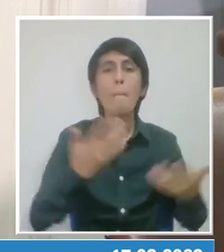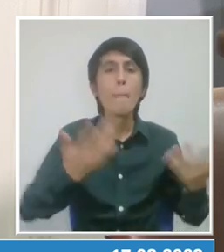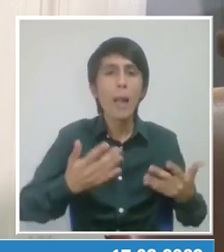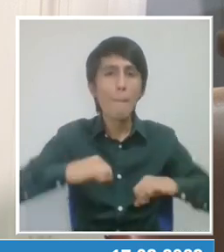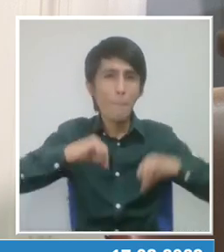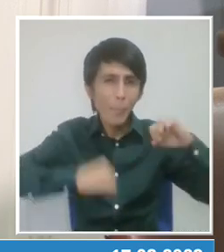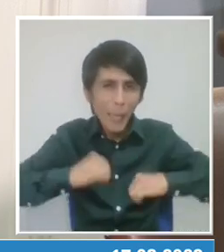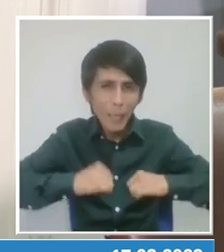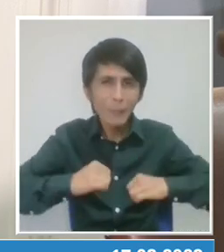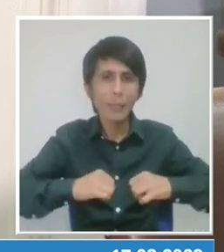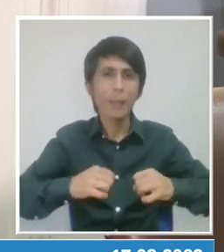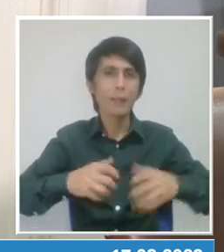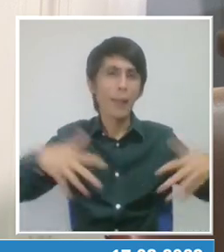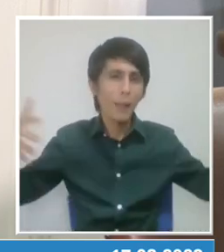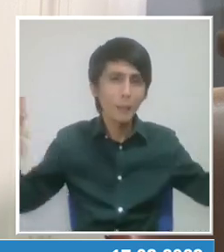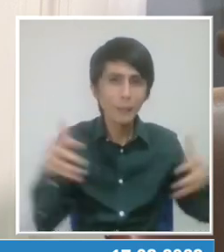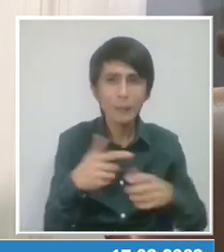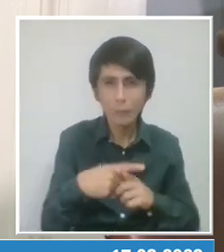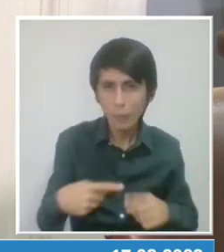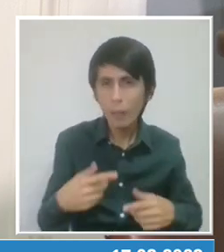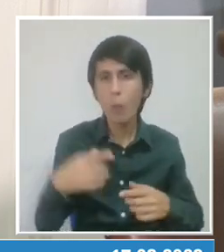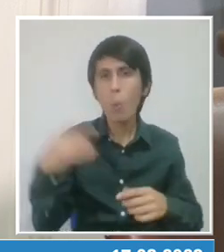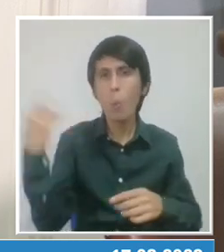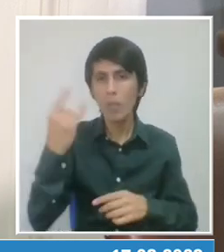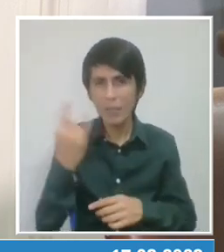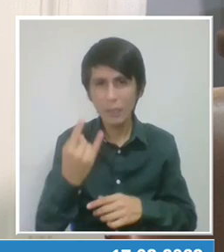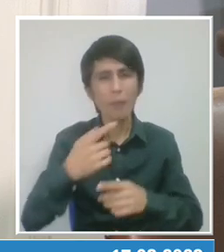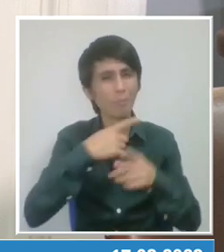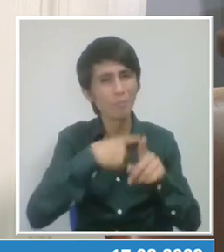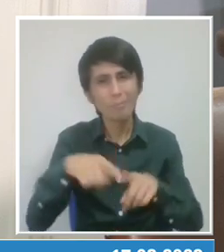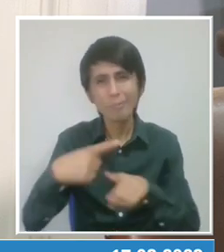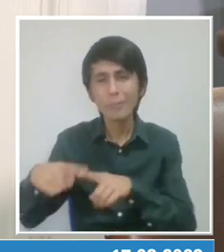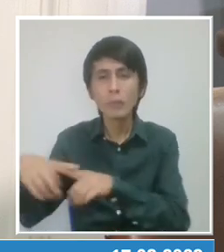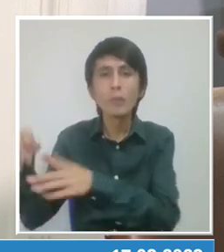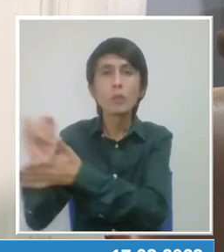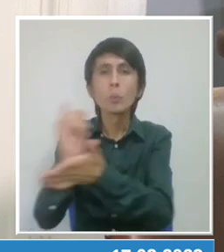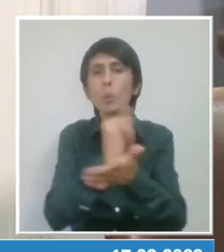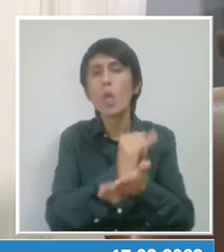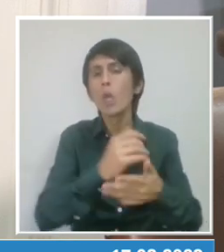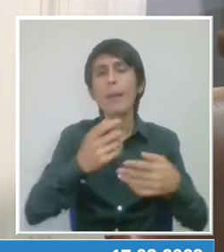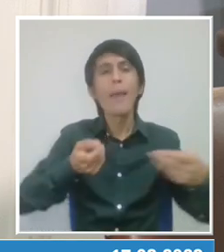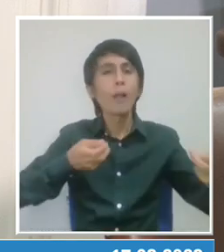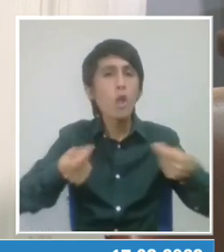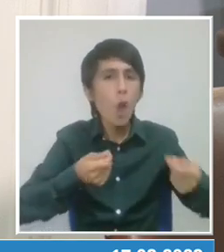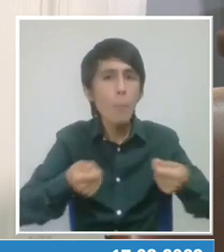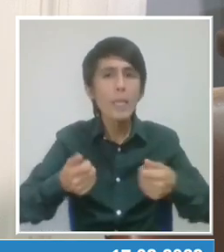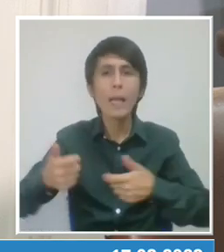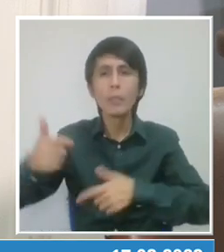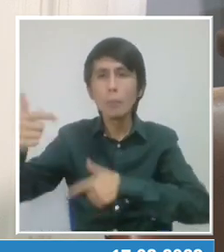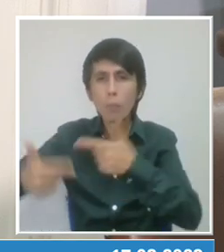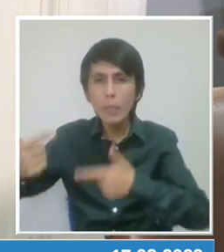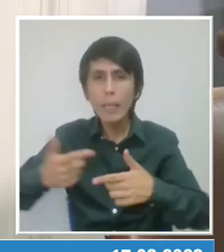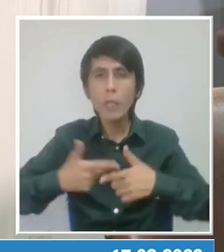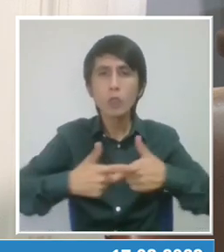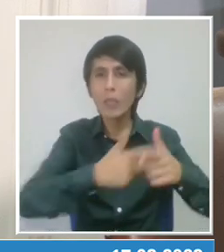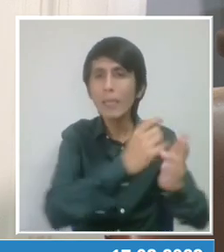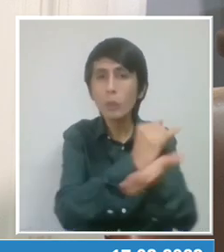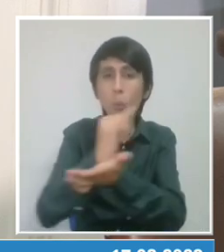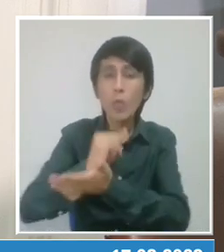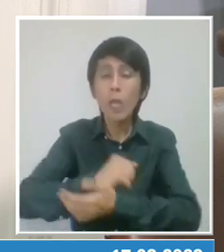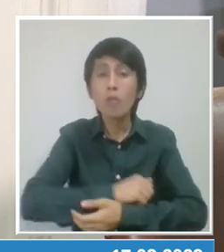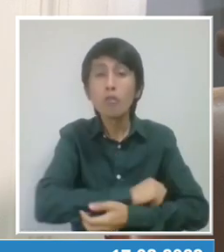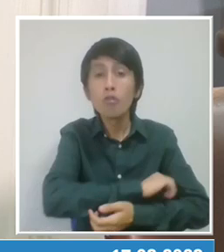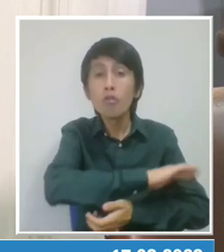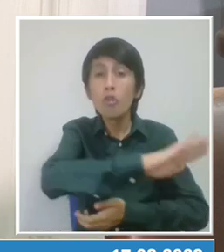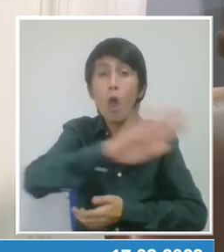repito, a nivel de todas las actividades económicas, políticas y sociales, se vaya sintiendo esta cuestión